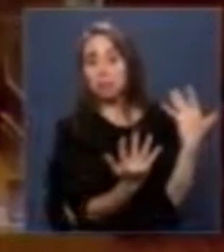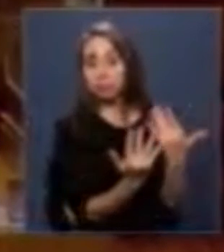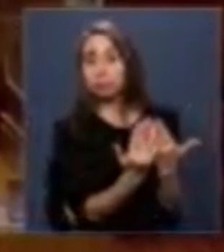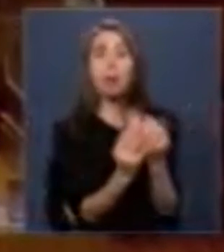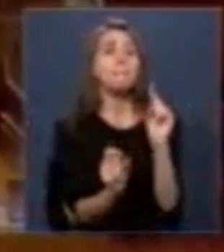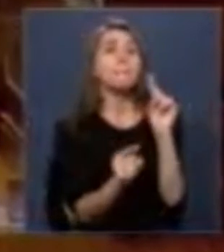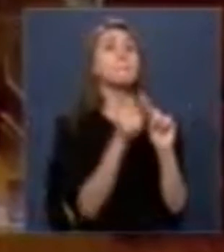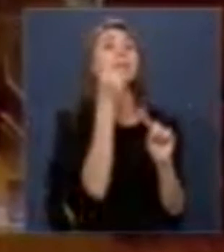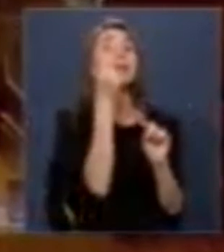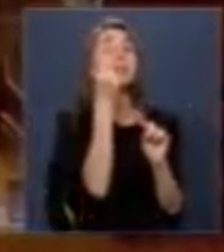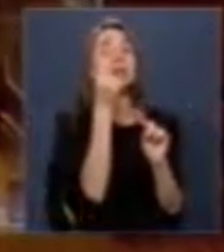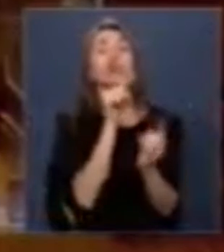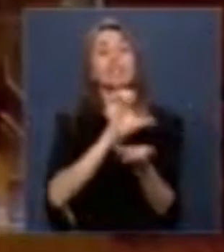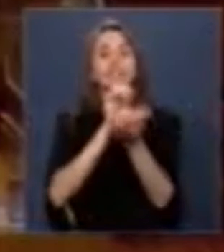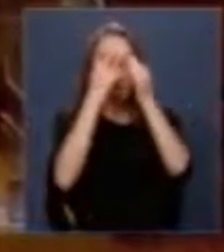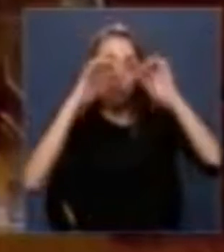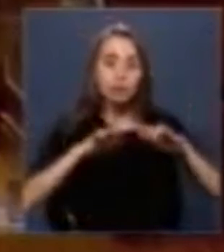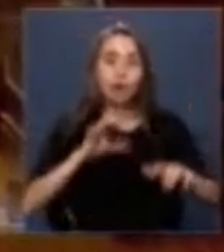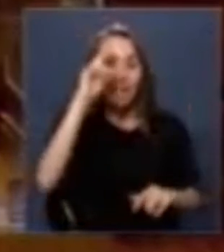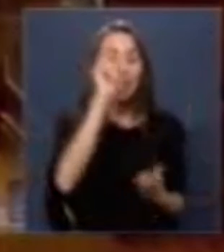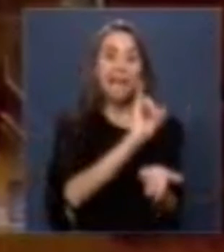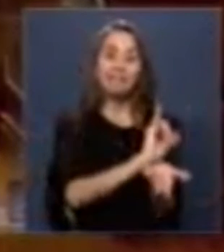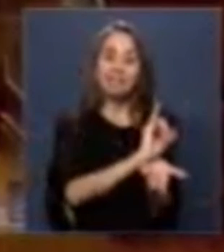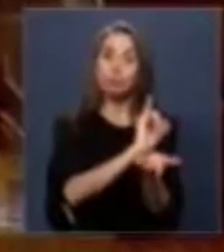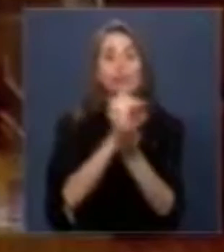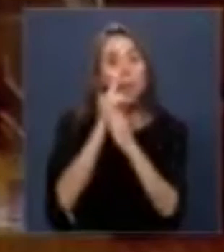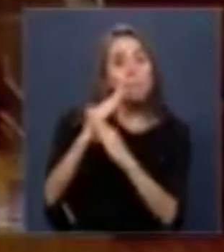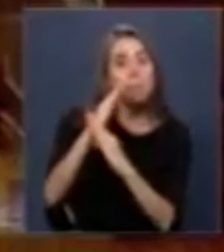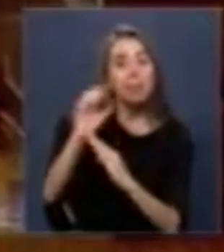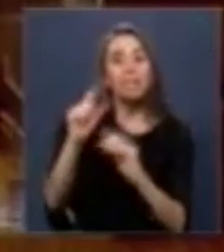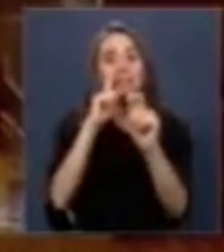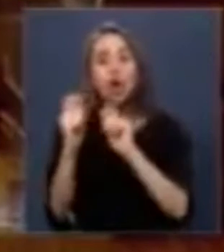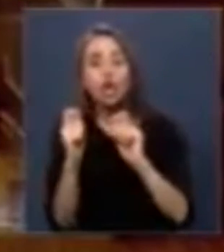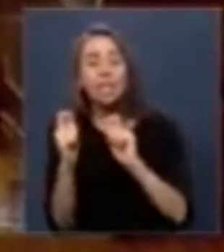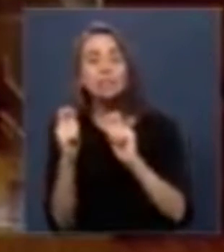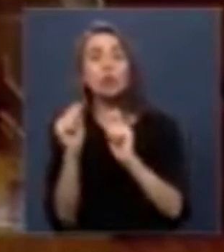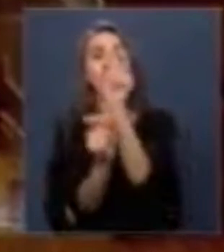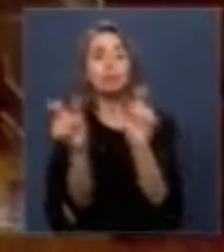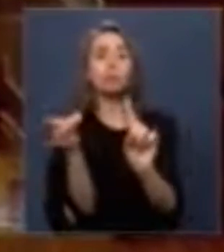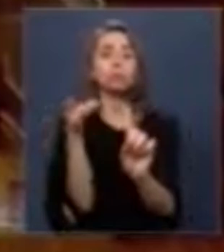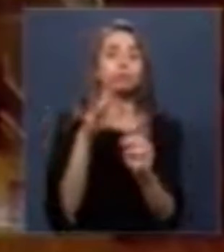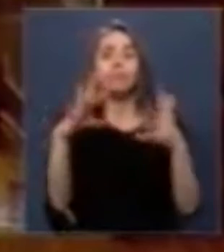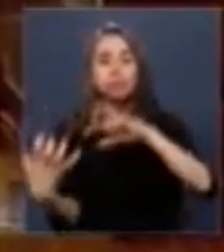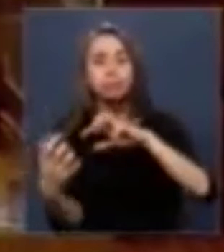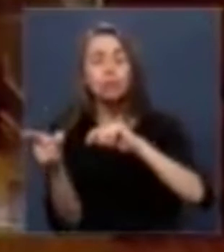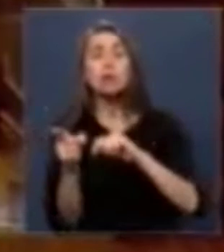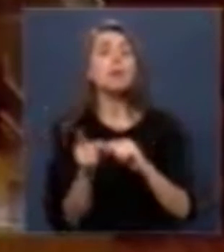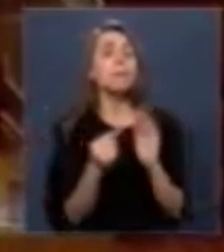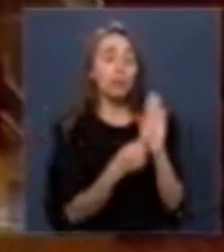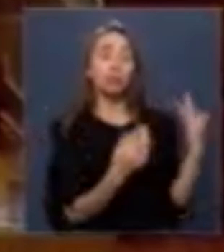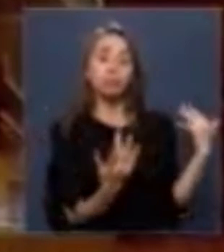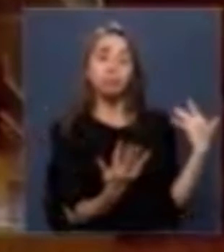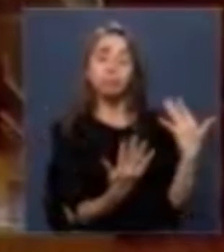primer esfuerzo institucional para abordar los temas de prevención de riesgo y vulnerabilidades, pero que no obstante